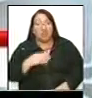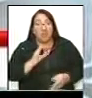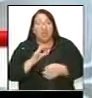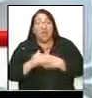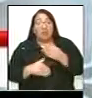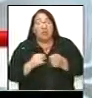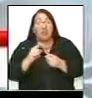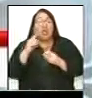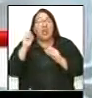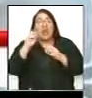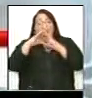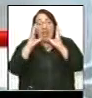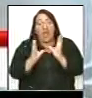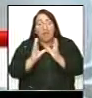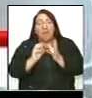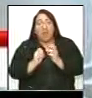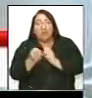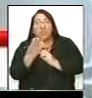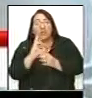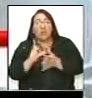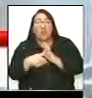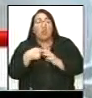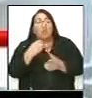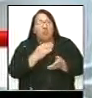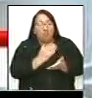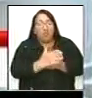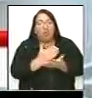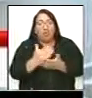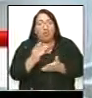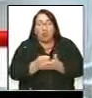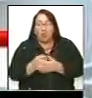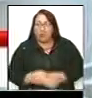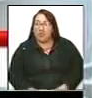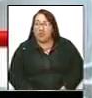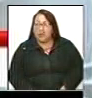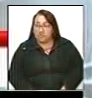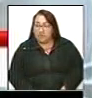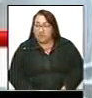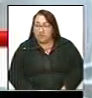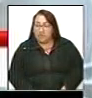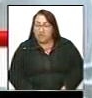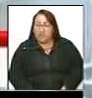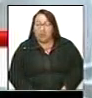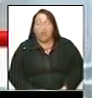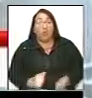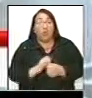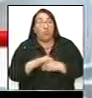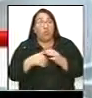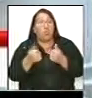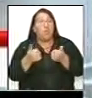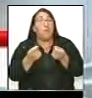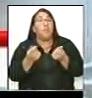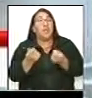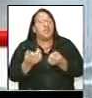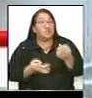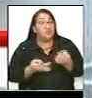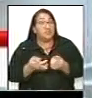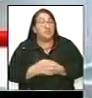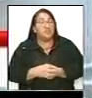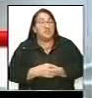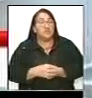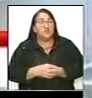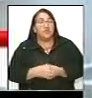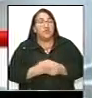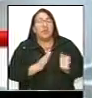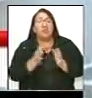y después se puede ir comprando a los sistemas ya soldar esto a un buen precio de hecho ya parte de lo